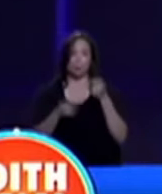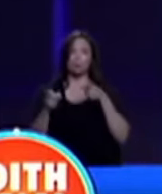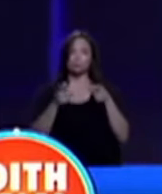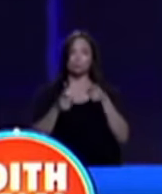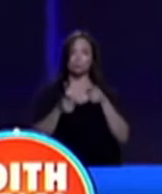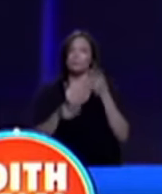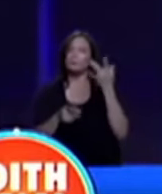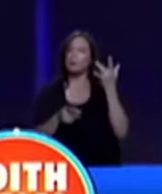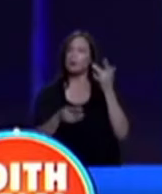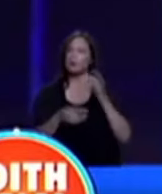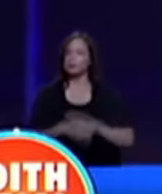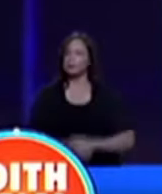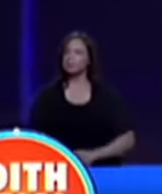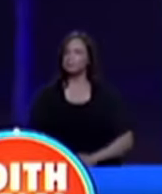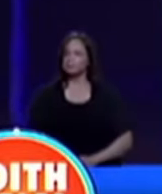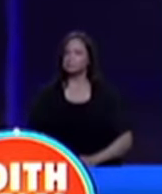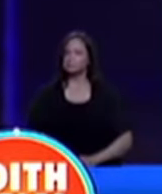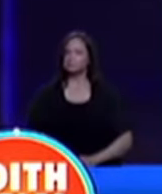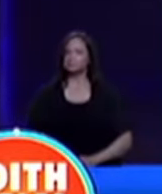Porque